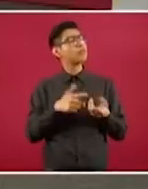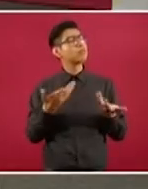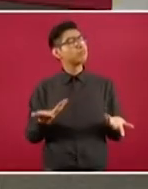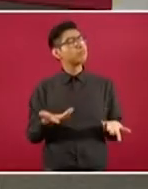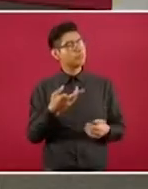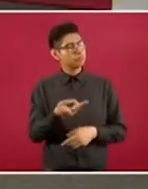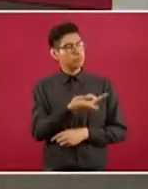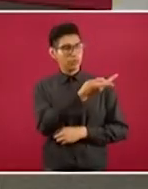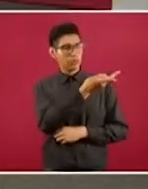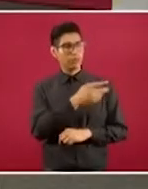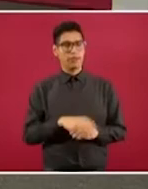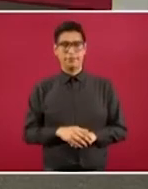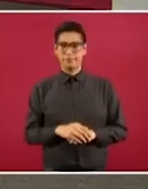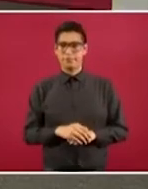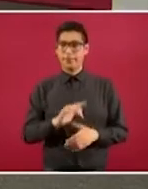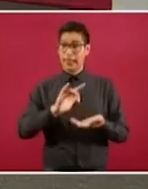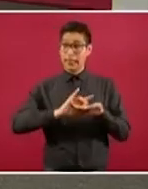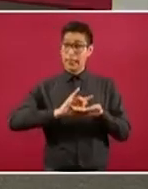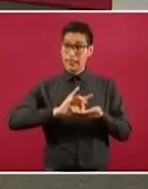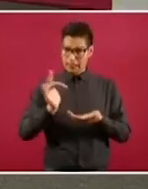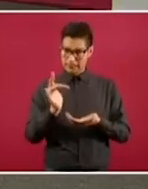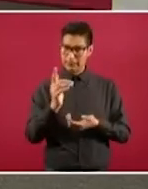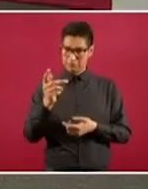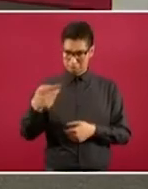Sí, gracias por la pregunta.